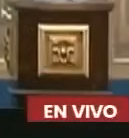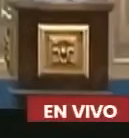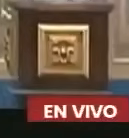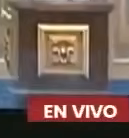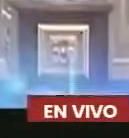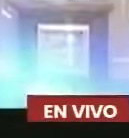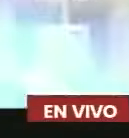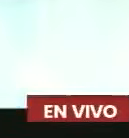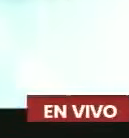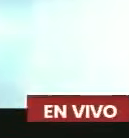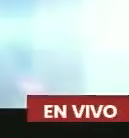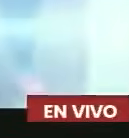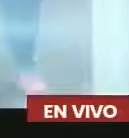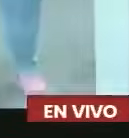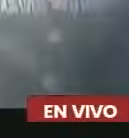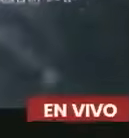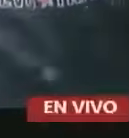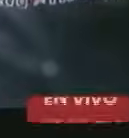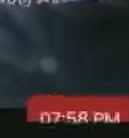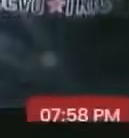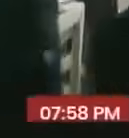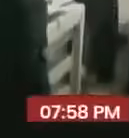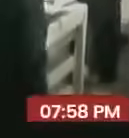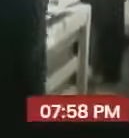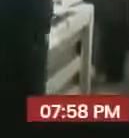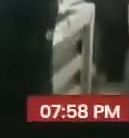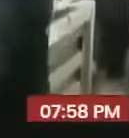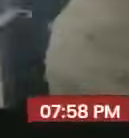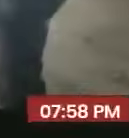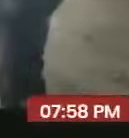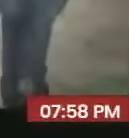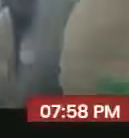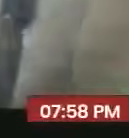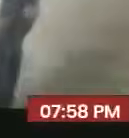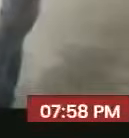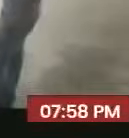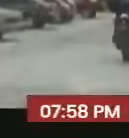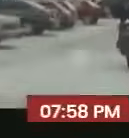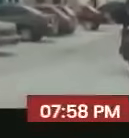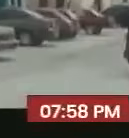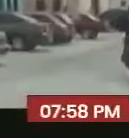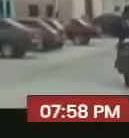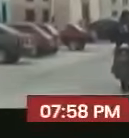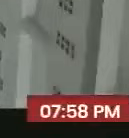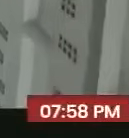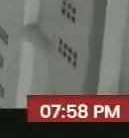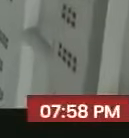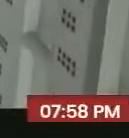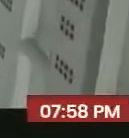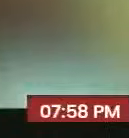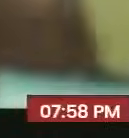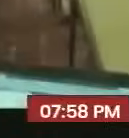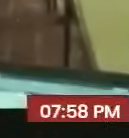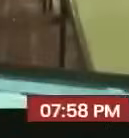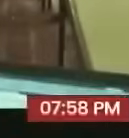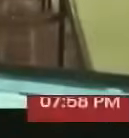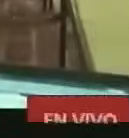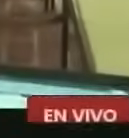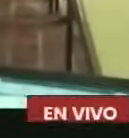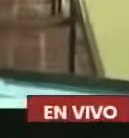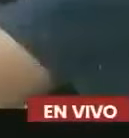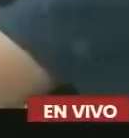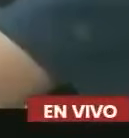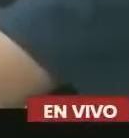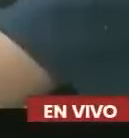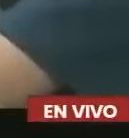a ustedes, compañeros, una nueva fórmula 2030, un esfuerzo de corto, mediano y largo plazo, con una